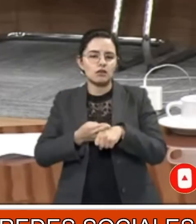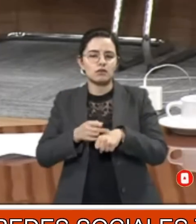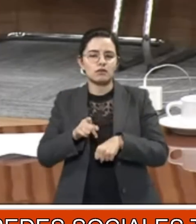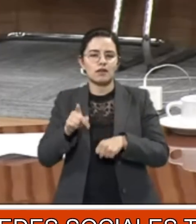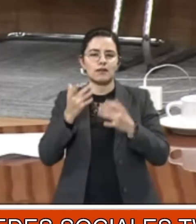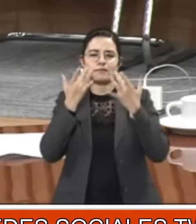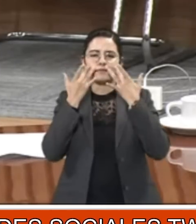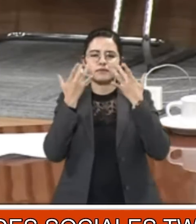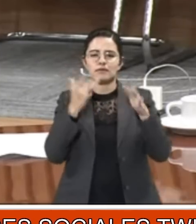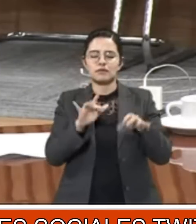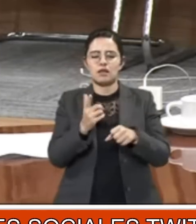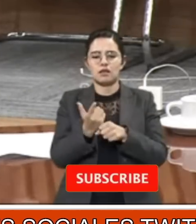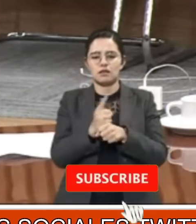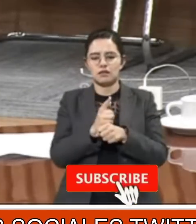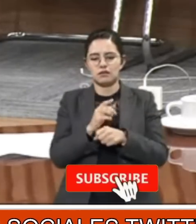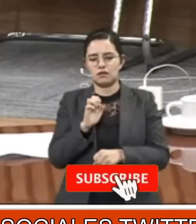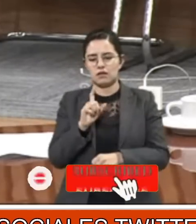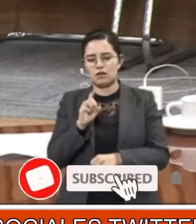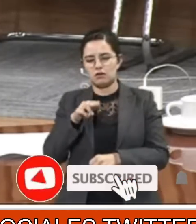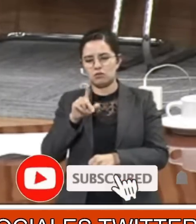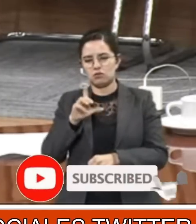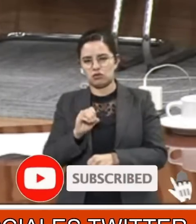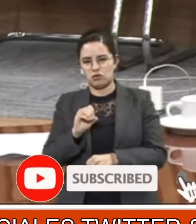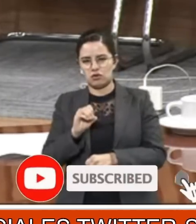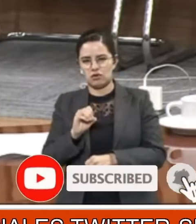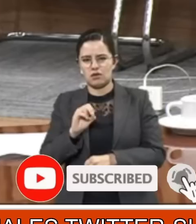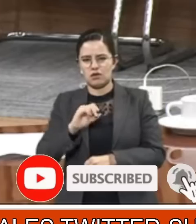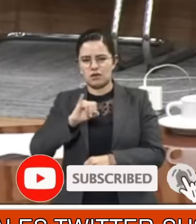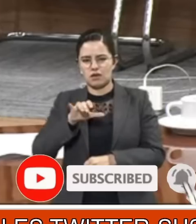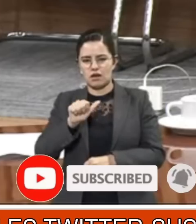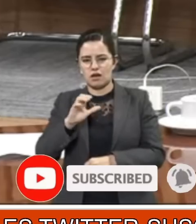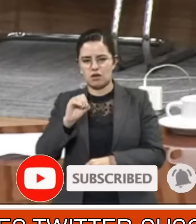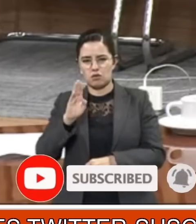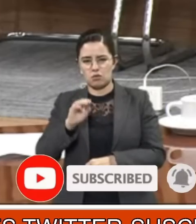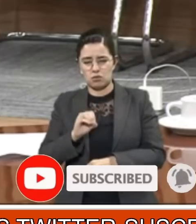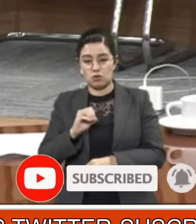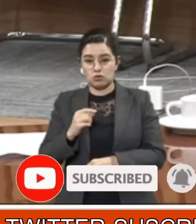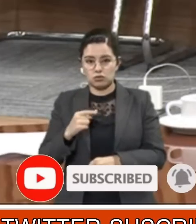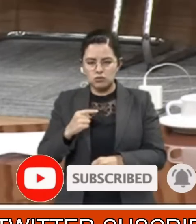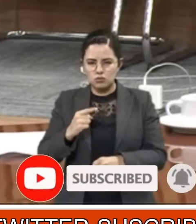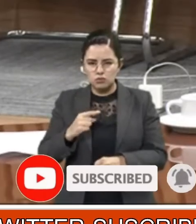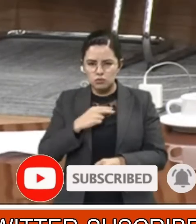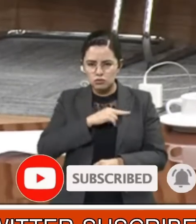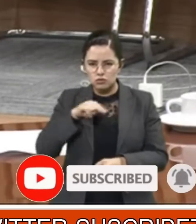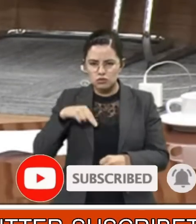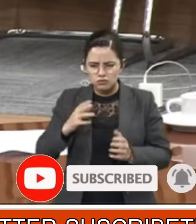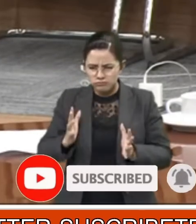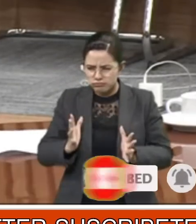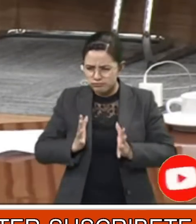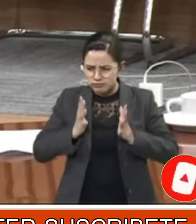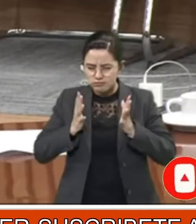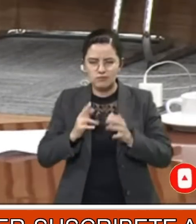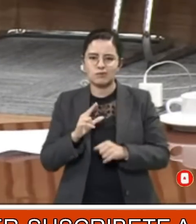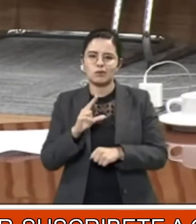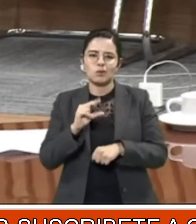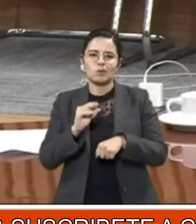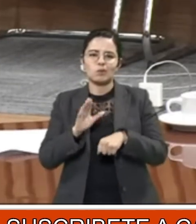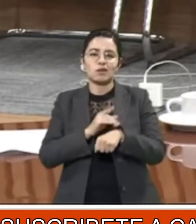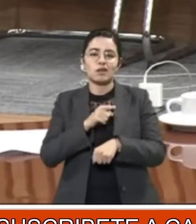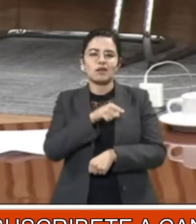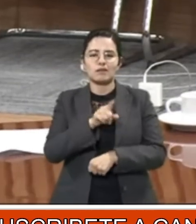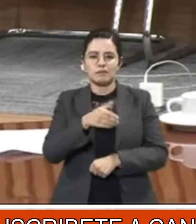la creación y modificación de puestos directivos con jugosos salarios entre 2008 y 2022,